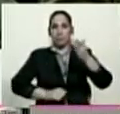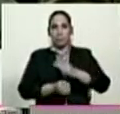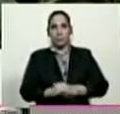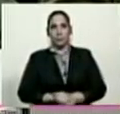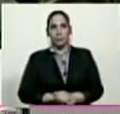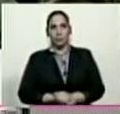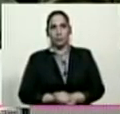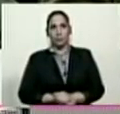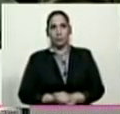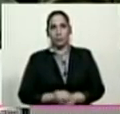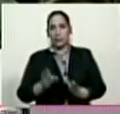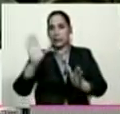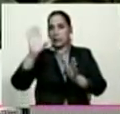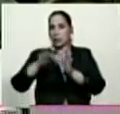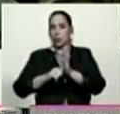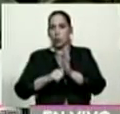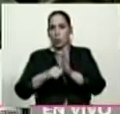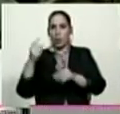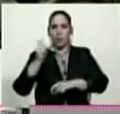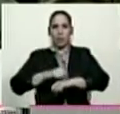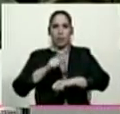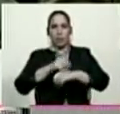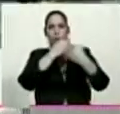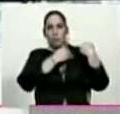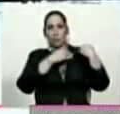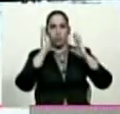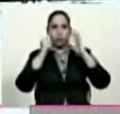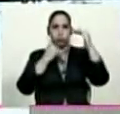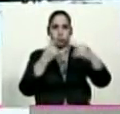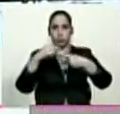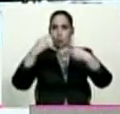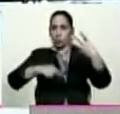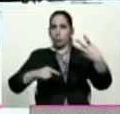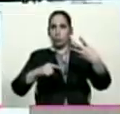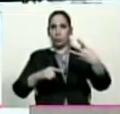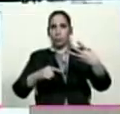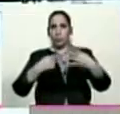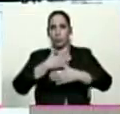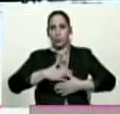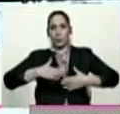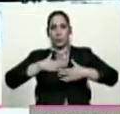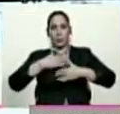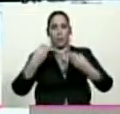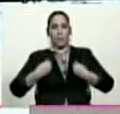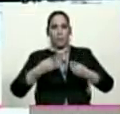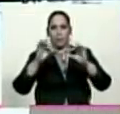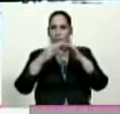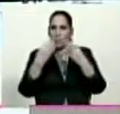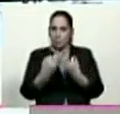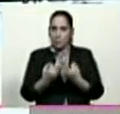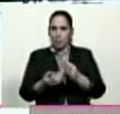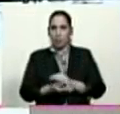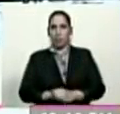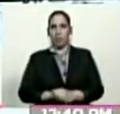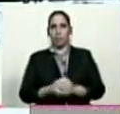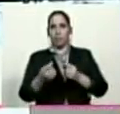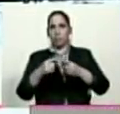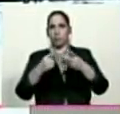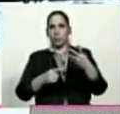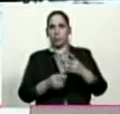Se le roba tiempo a la responsabilidad para atender las otras cosas placenteras de la vida, la familia, etcétera,